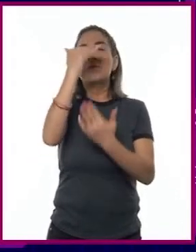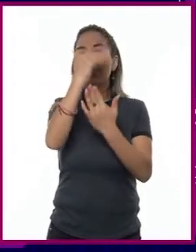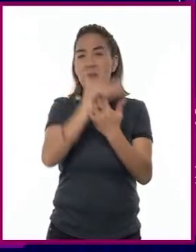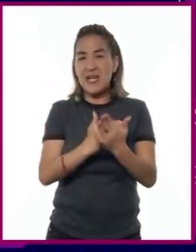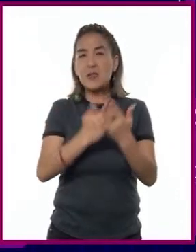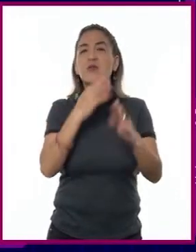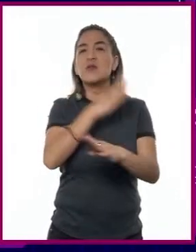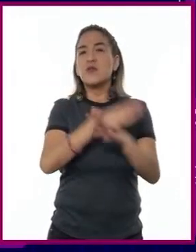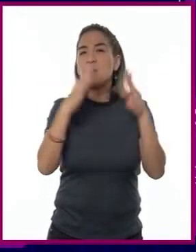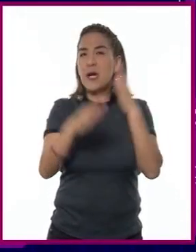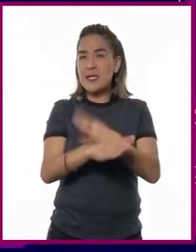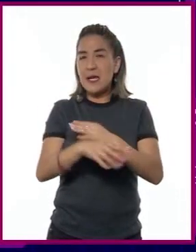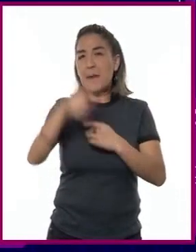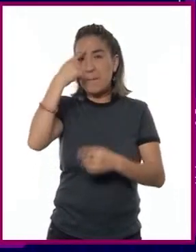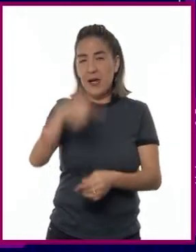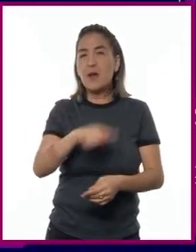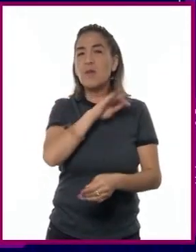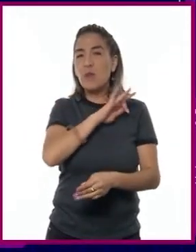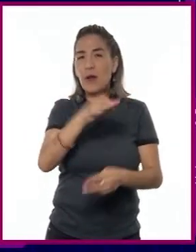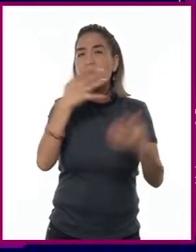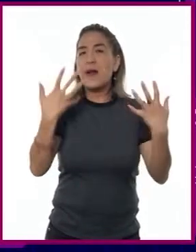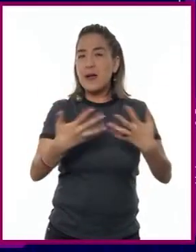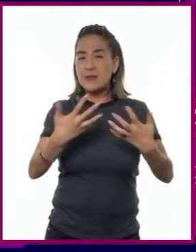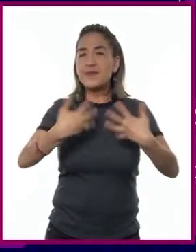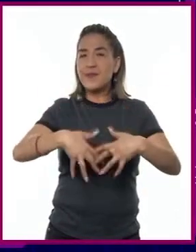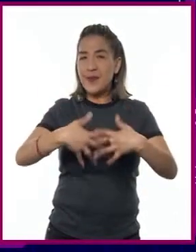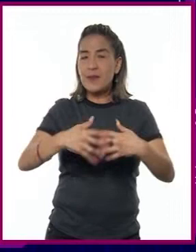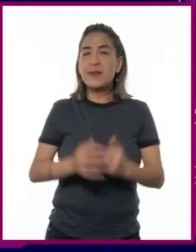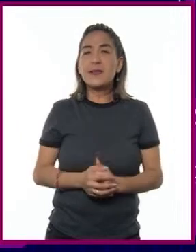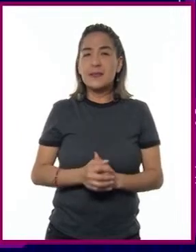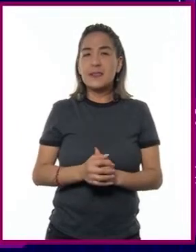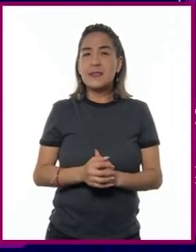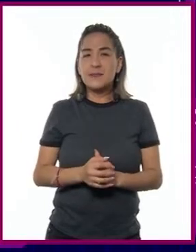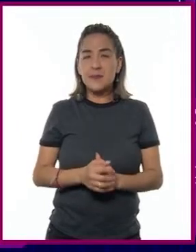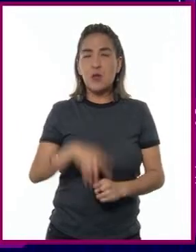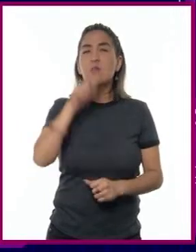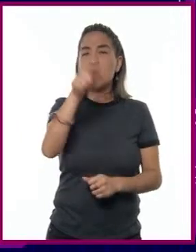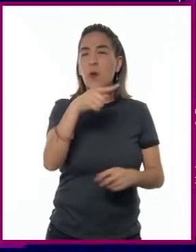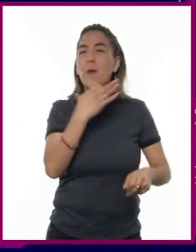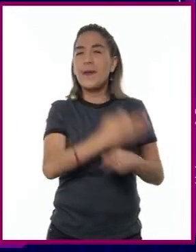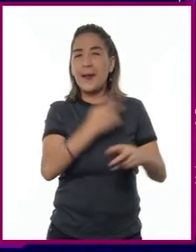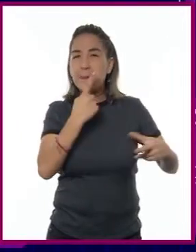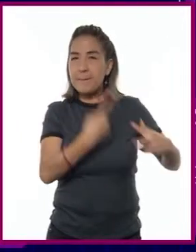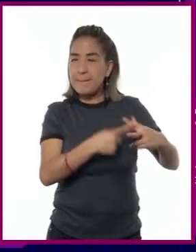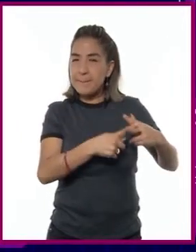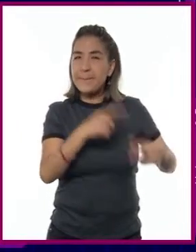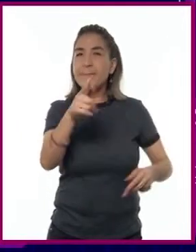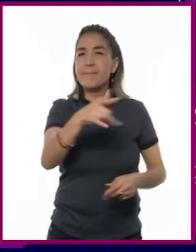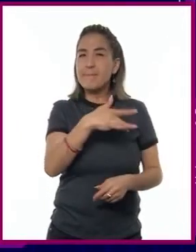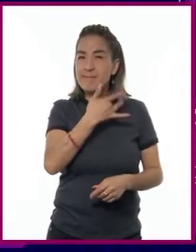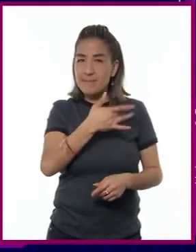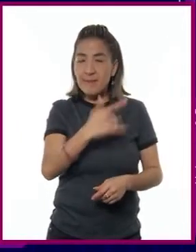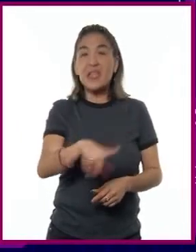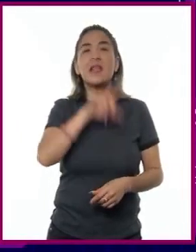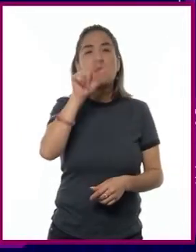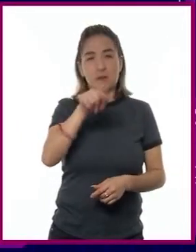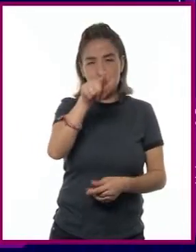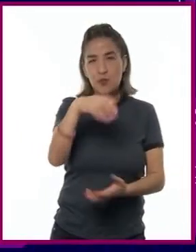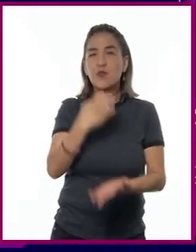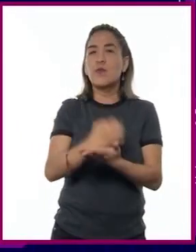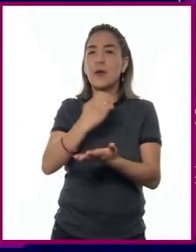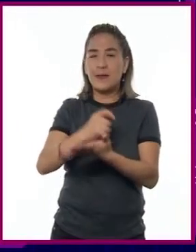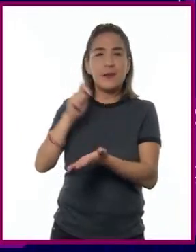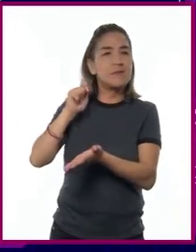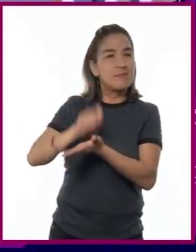de material para construirlo? Hagan una estimación y anótenla en su